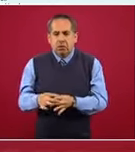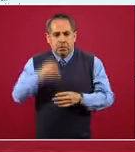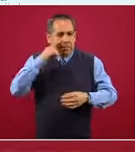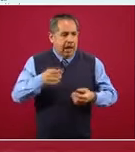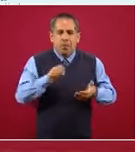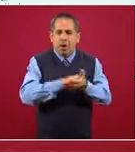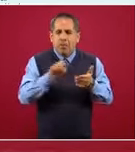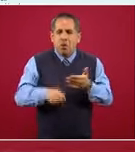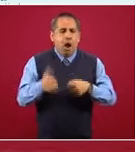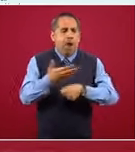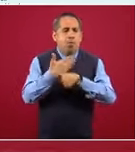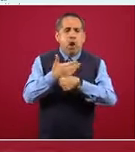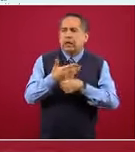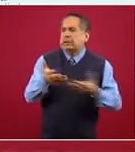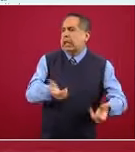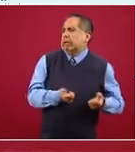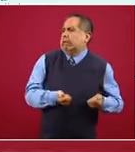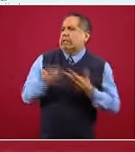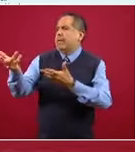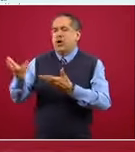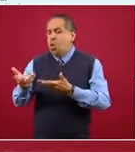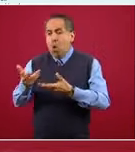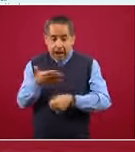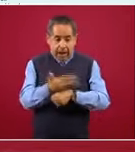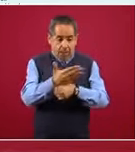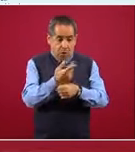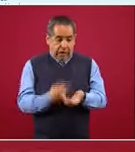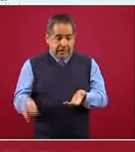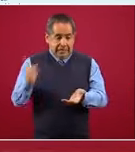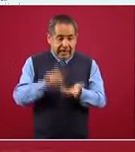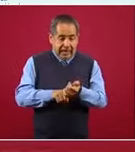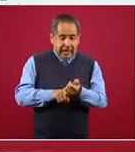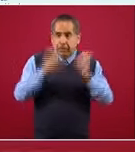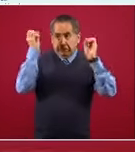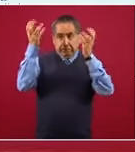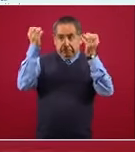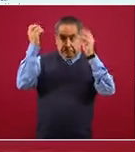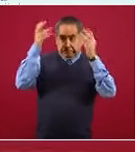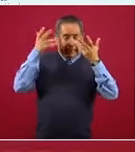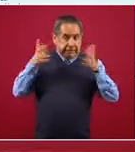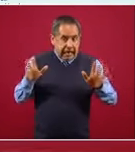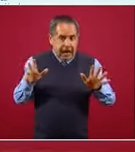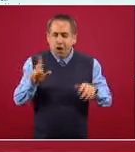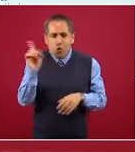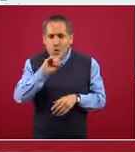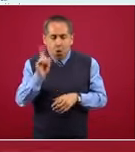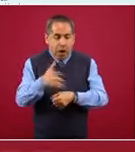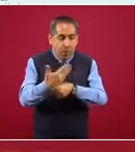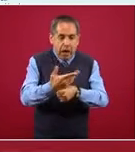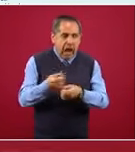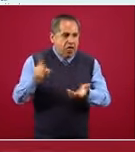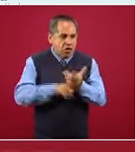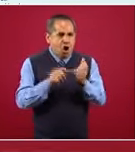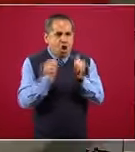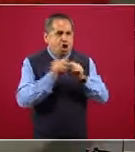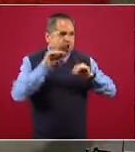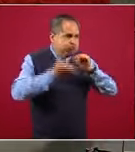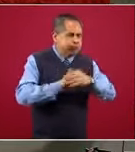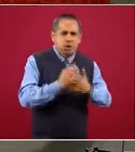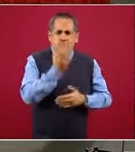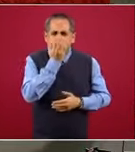que no es simplemente tener una camioneta adecuada con foquitos y luces y sirena, sino que va